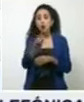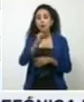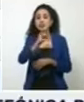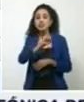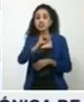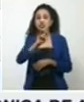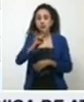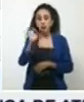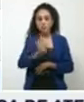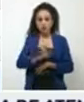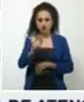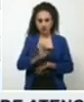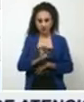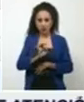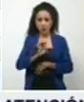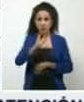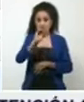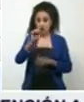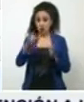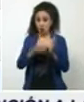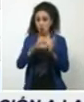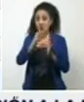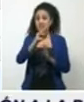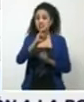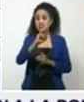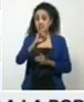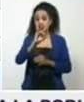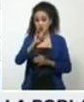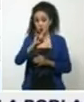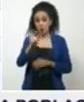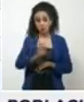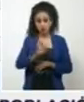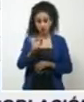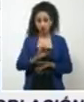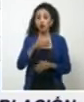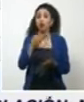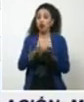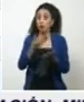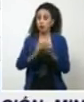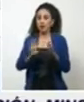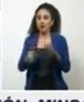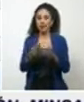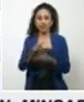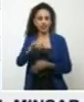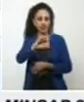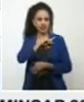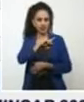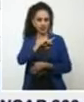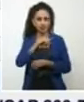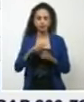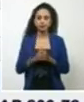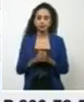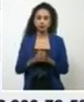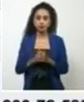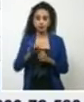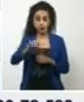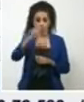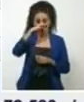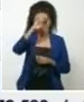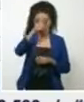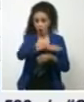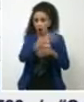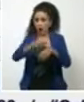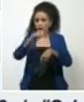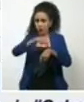0,69% de las muestras procesadas en el día de ayer. De esta forma, Cuba acumula